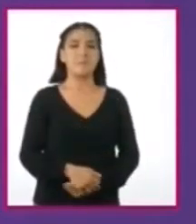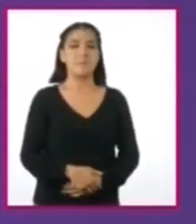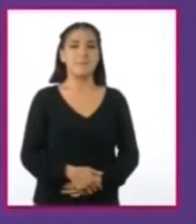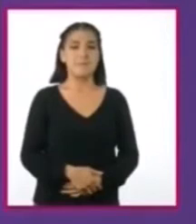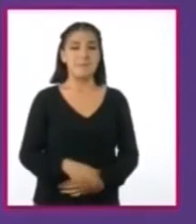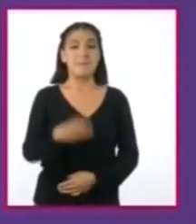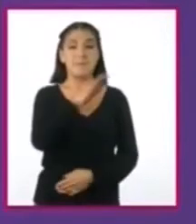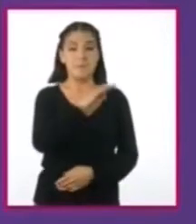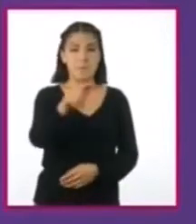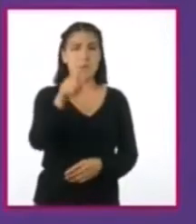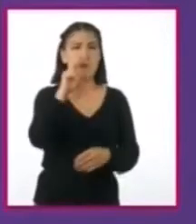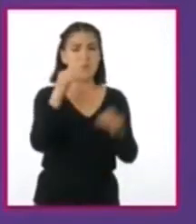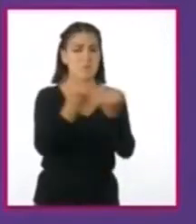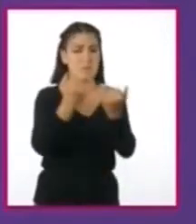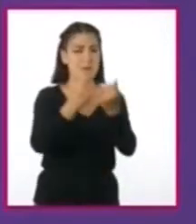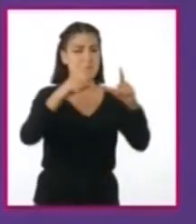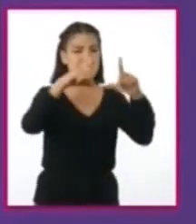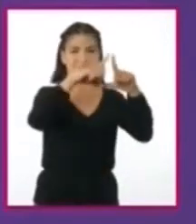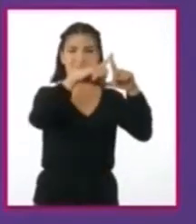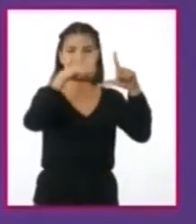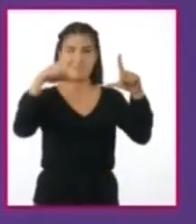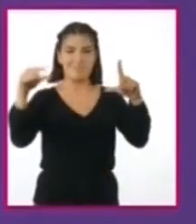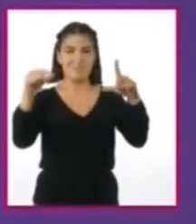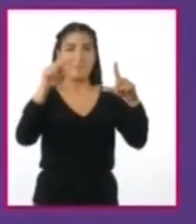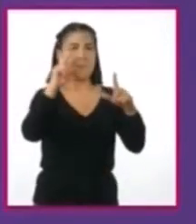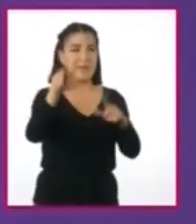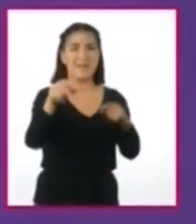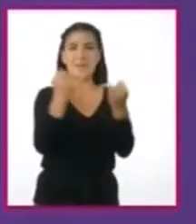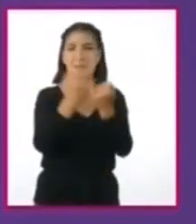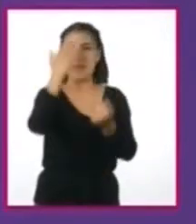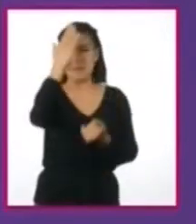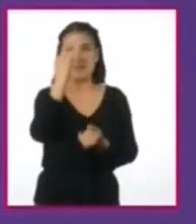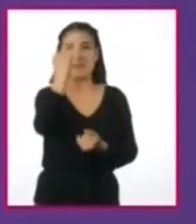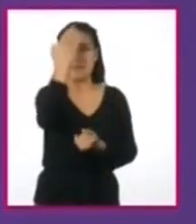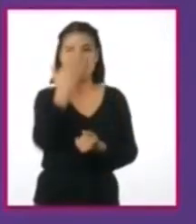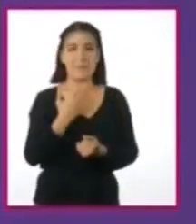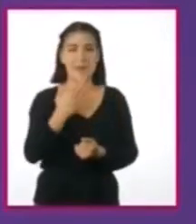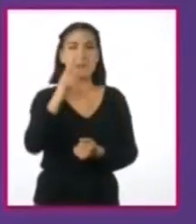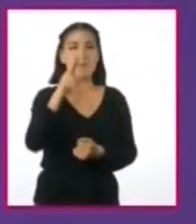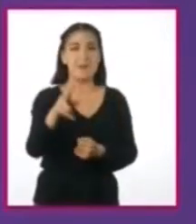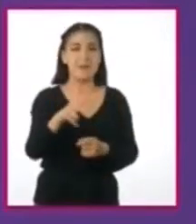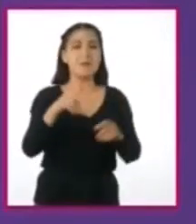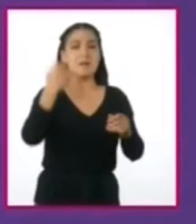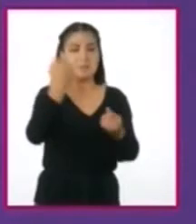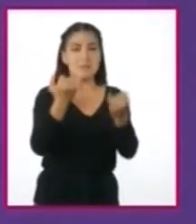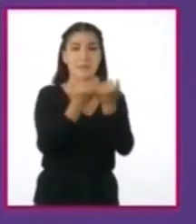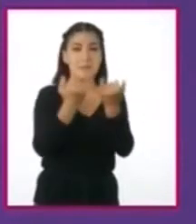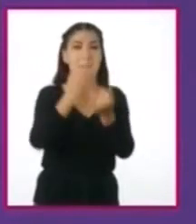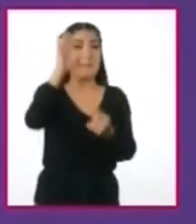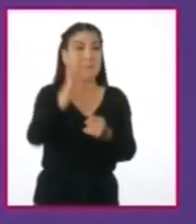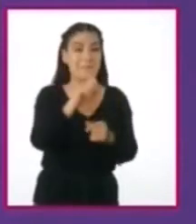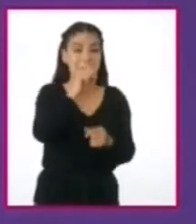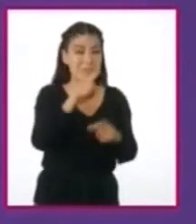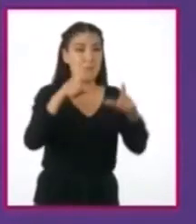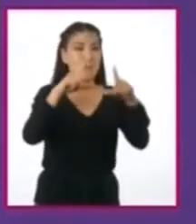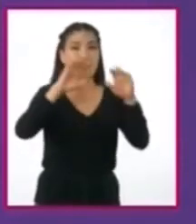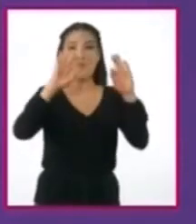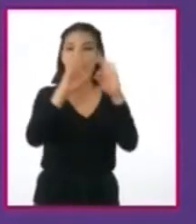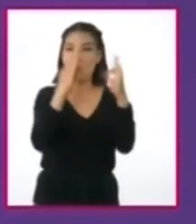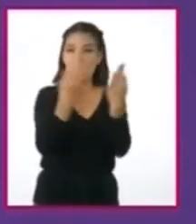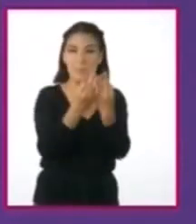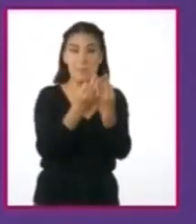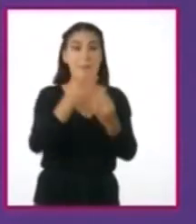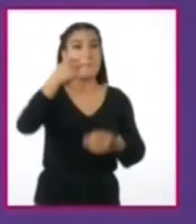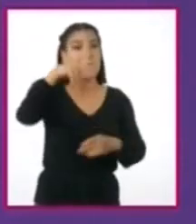Se pueden apoyar de una escuadra de 60 grados como la que se muestra, ya que los triángulos deben tener la misma forma, pero no